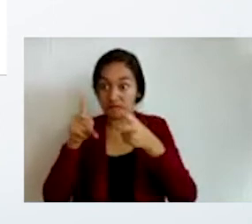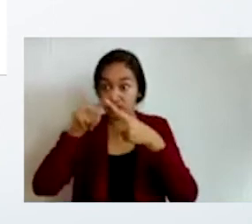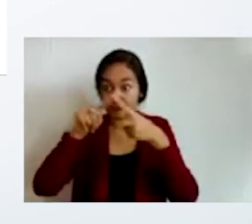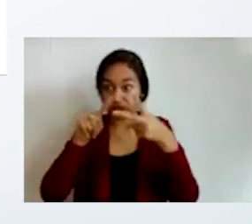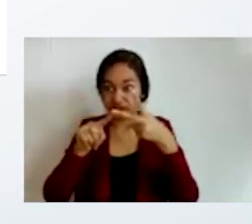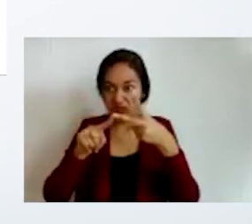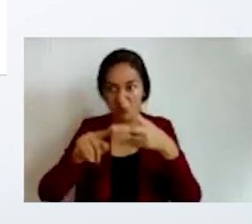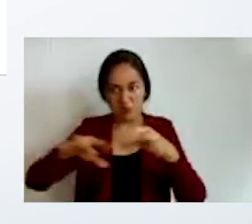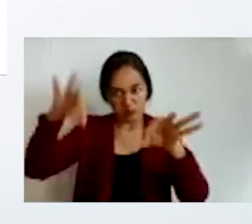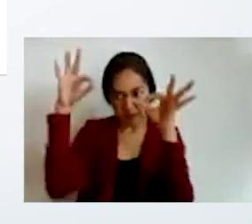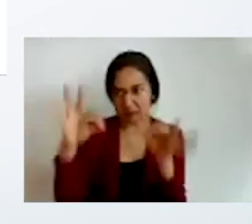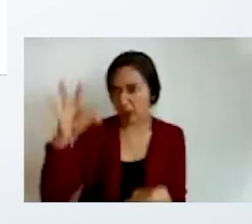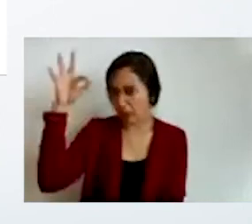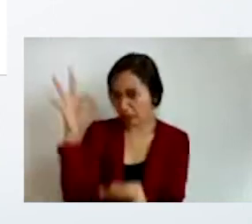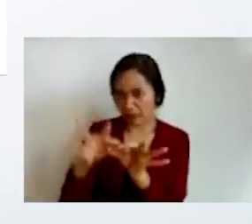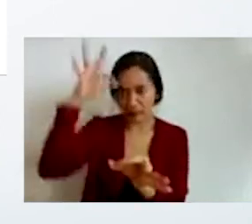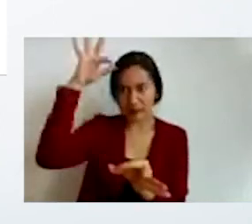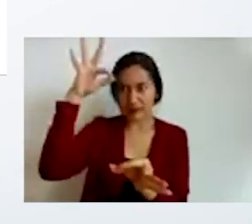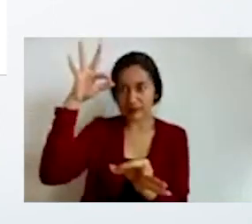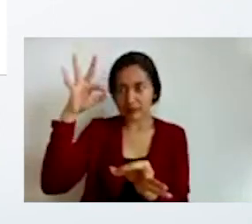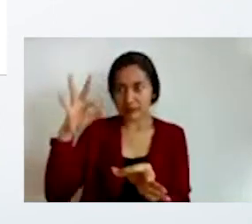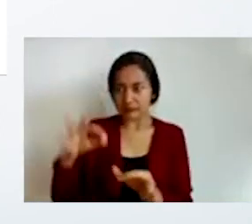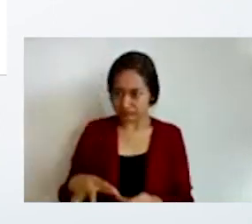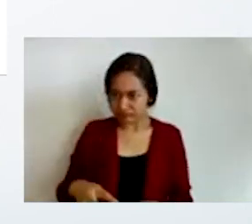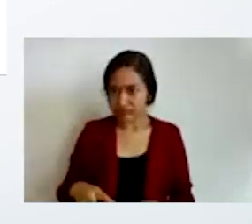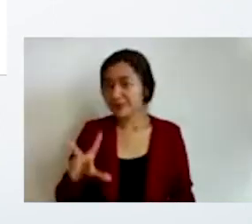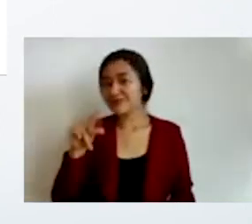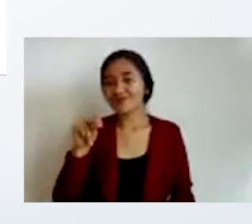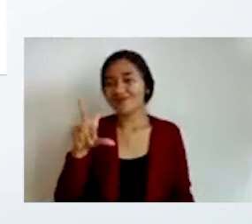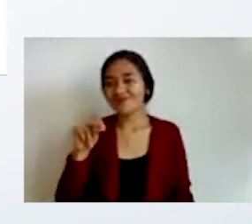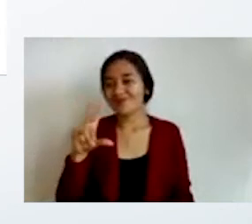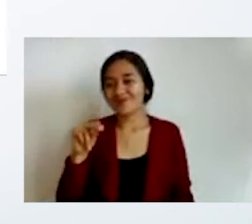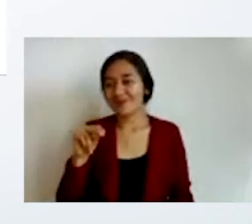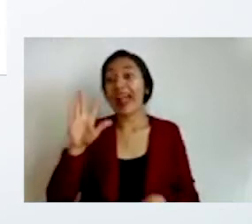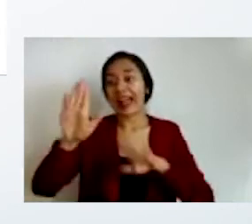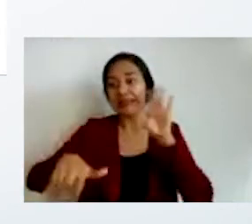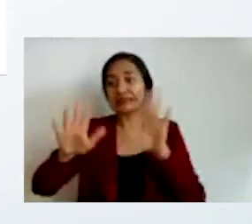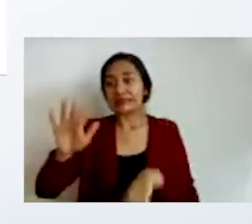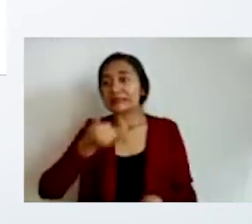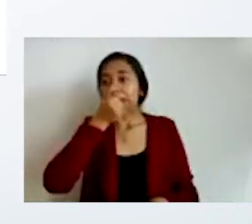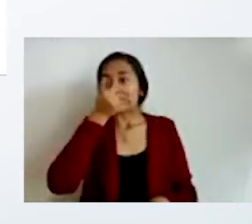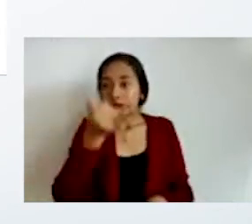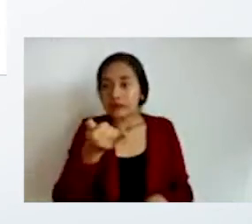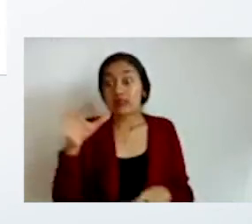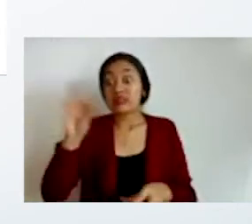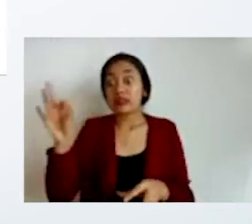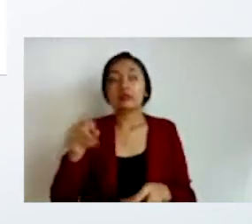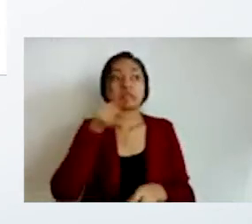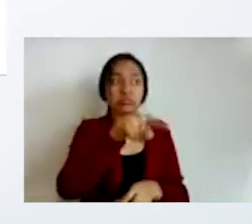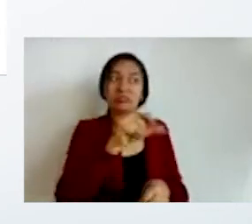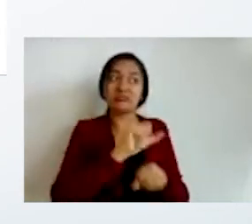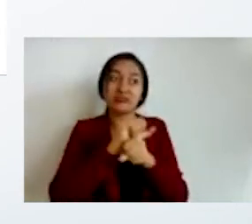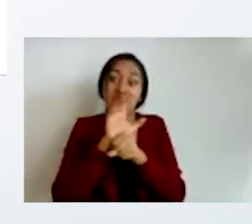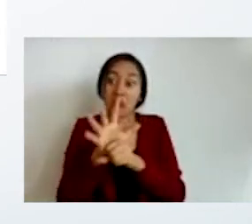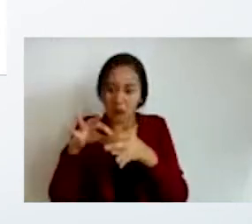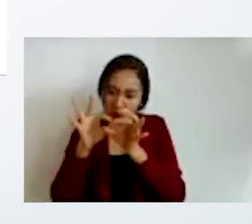sea infalible y que nos diga la persona si tiene el bicho que están buscando